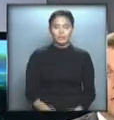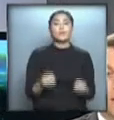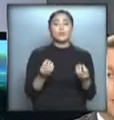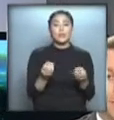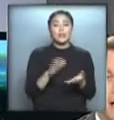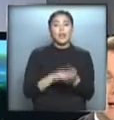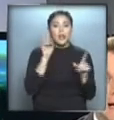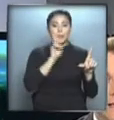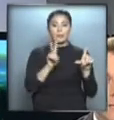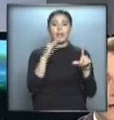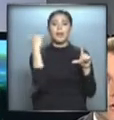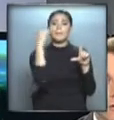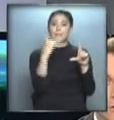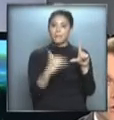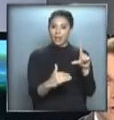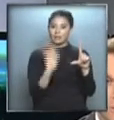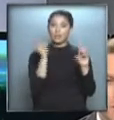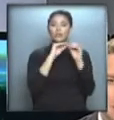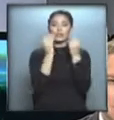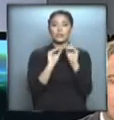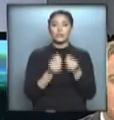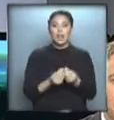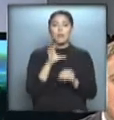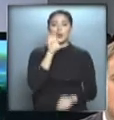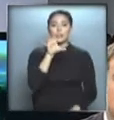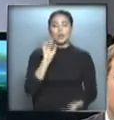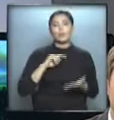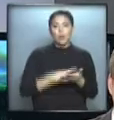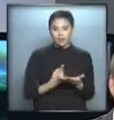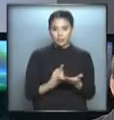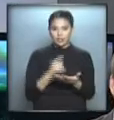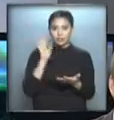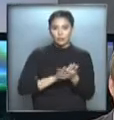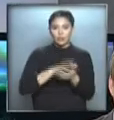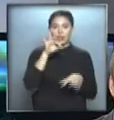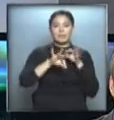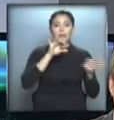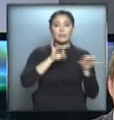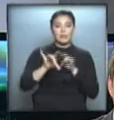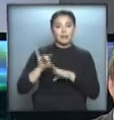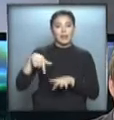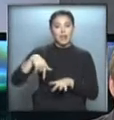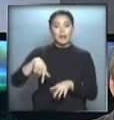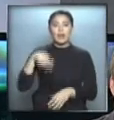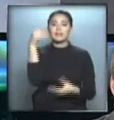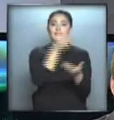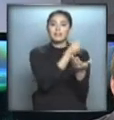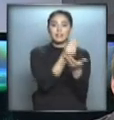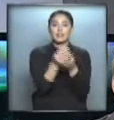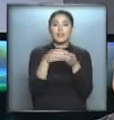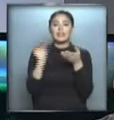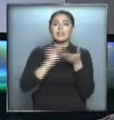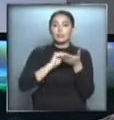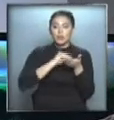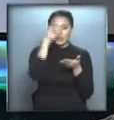Bueno, vamos a ver ahora en placas también los resultados en la provincia de Buenos Aires de estas primarias, en este caso precandidatos para